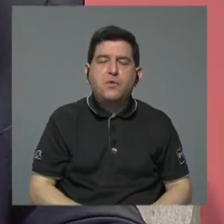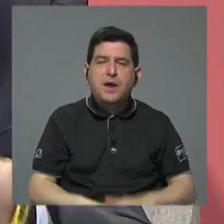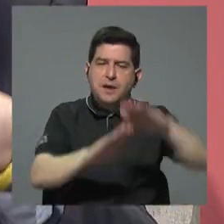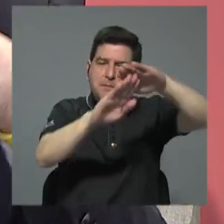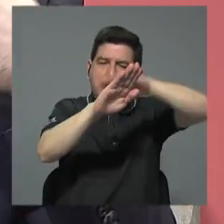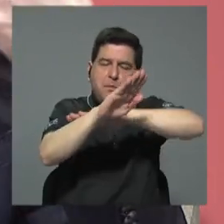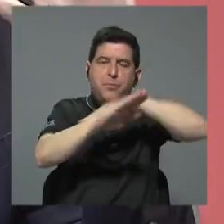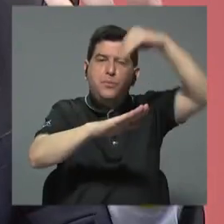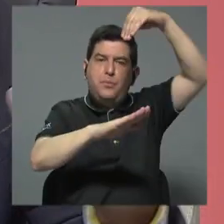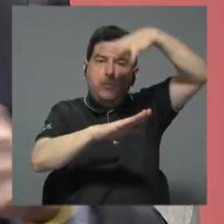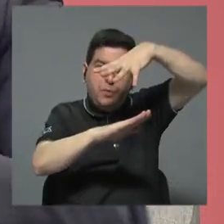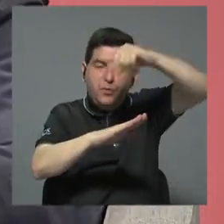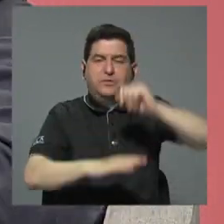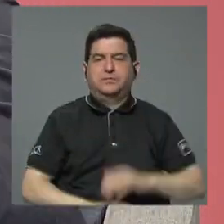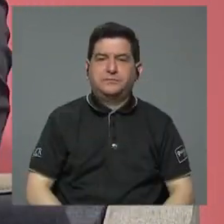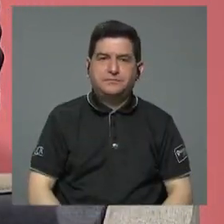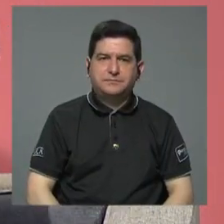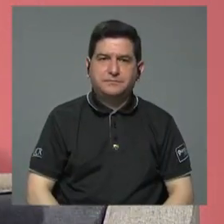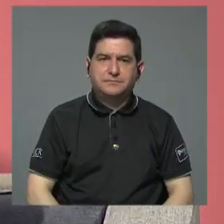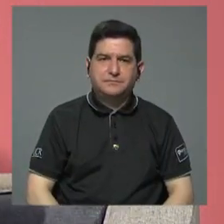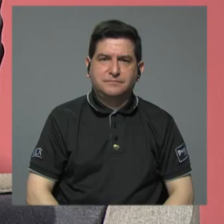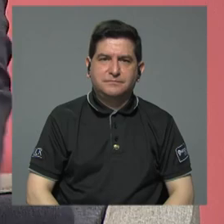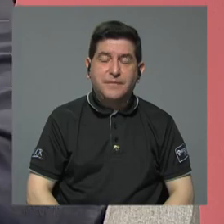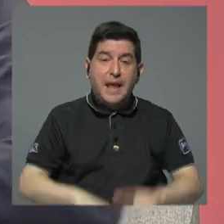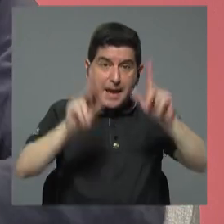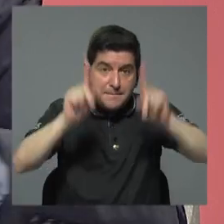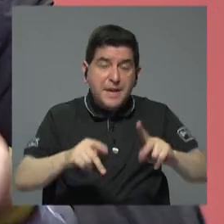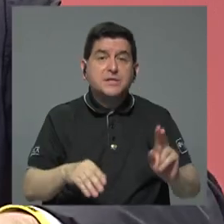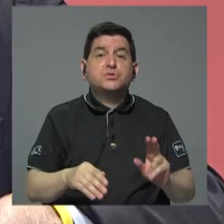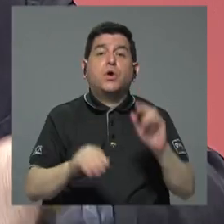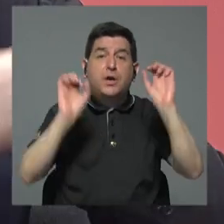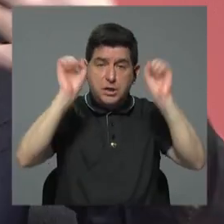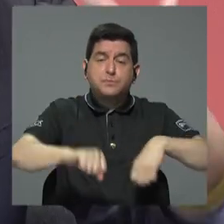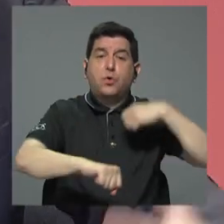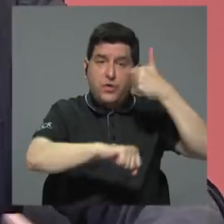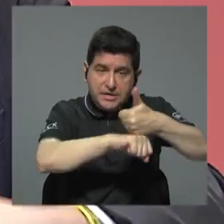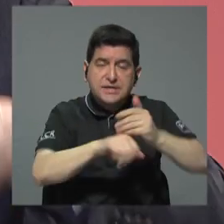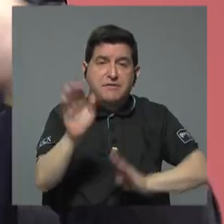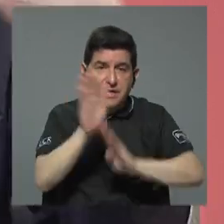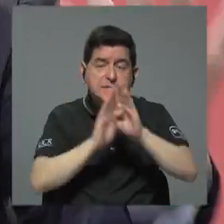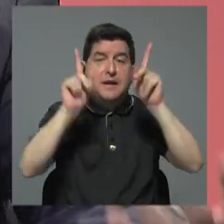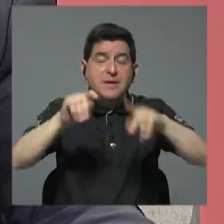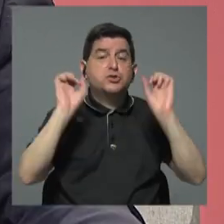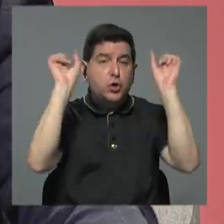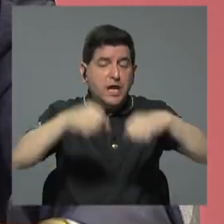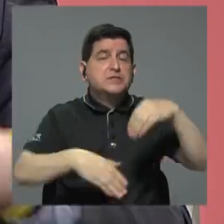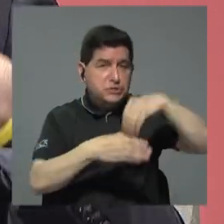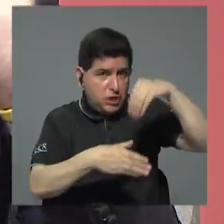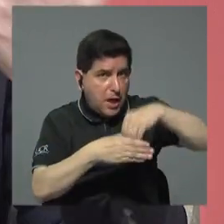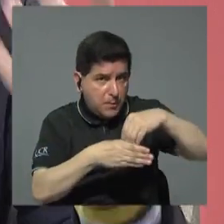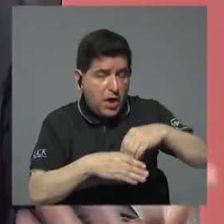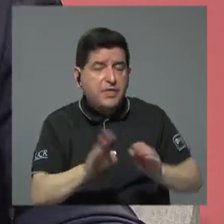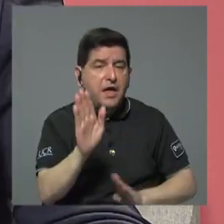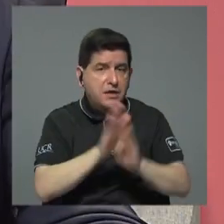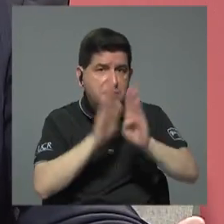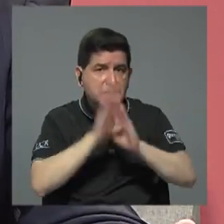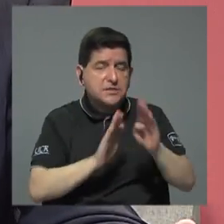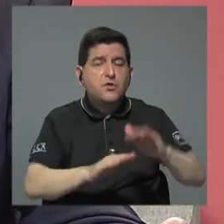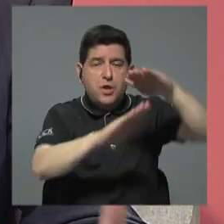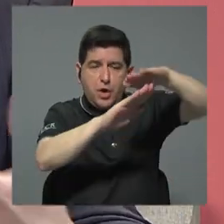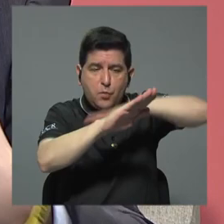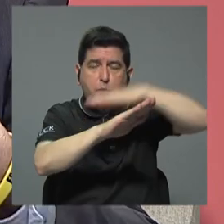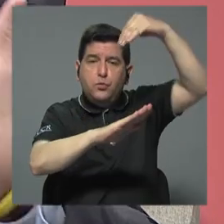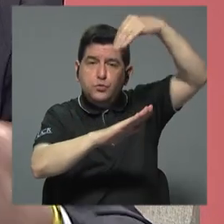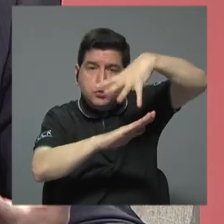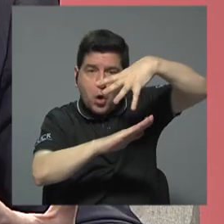solares donde la gente va a poder desarrollar, la gente que puede hacer esa inversión va a ir desarrollando sus paneles